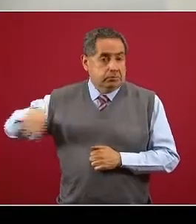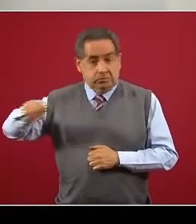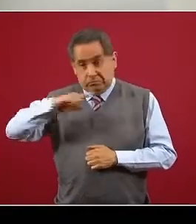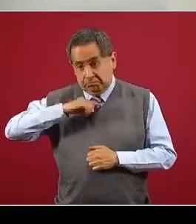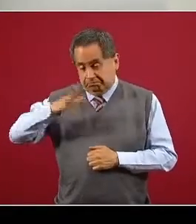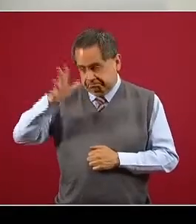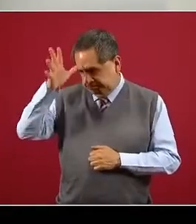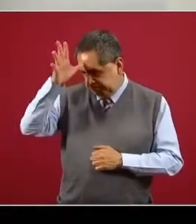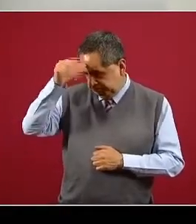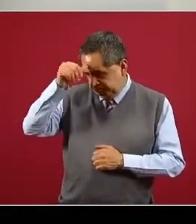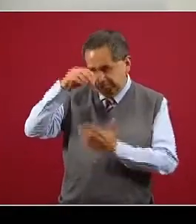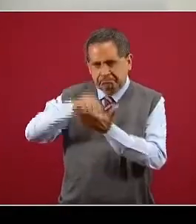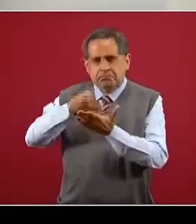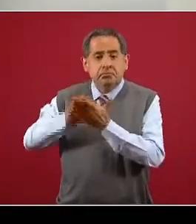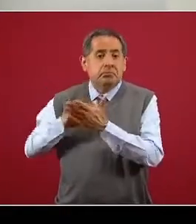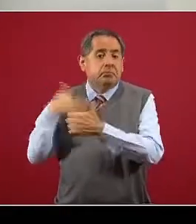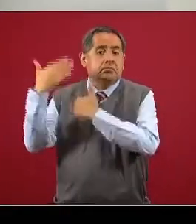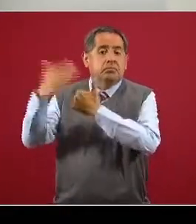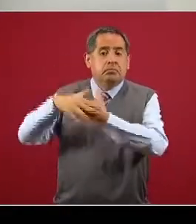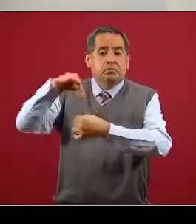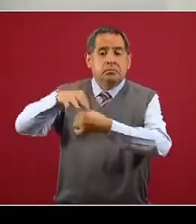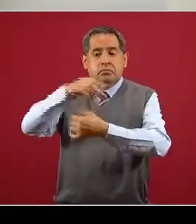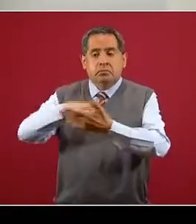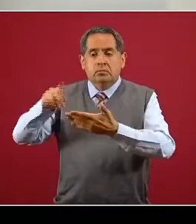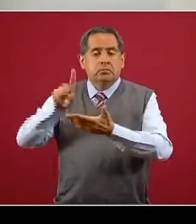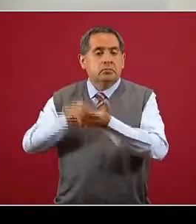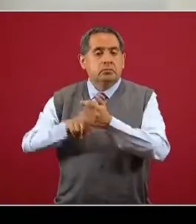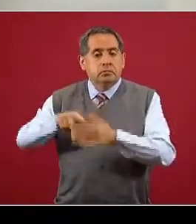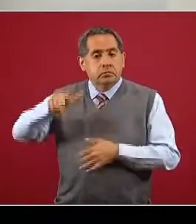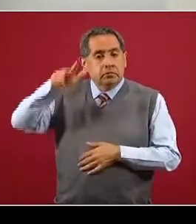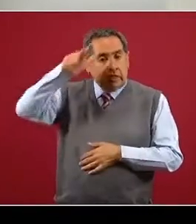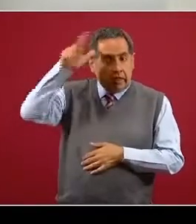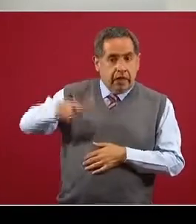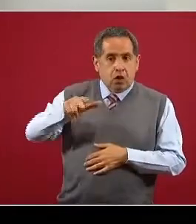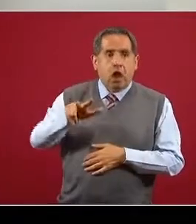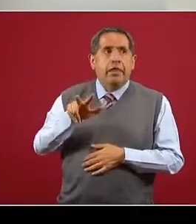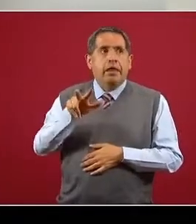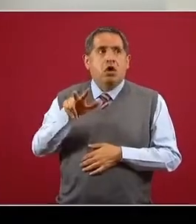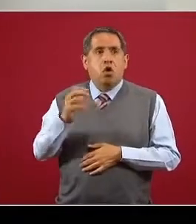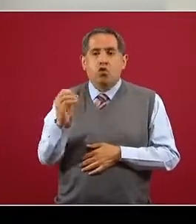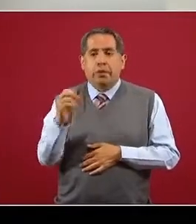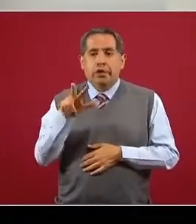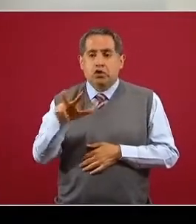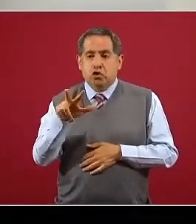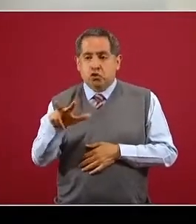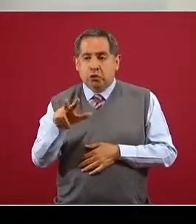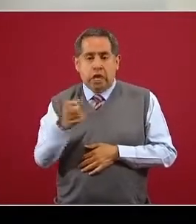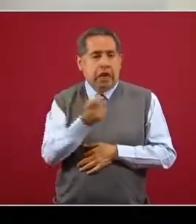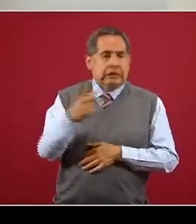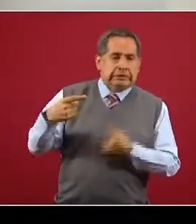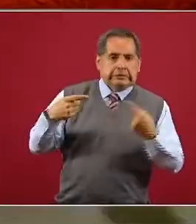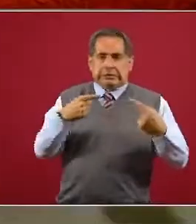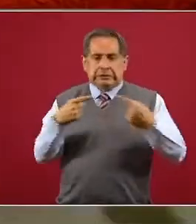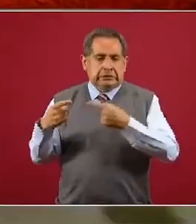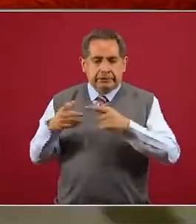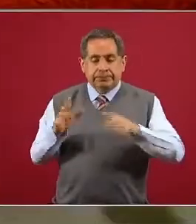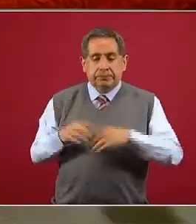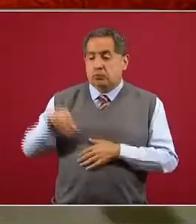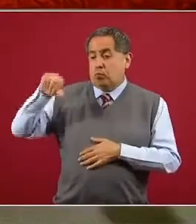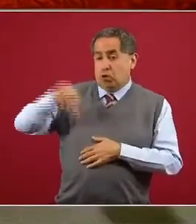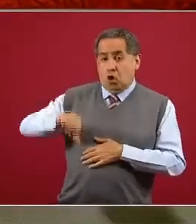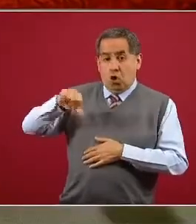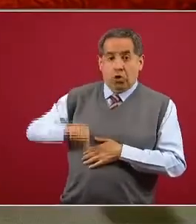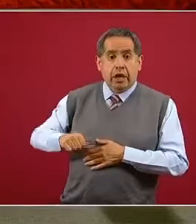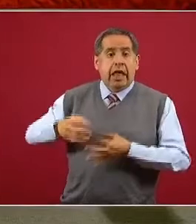acordó programar elecciones en el estado de Hidalgo el 18 de octubre. Hubo alguna controversia y el día de hoy el